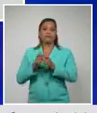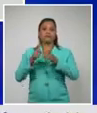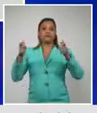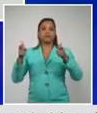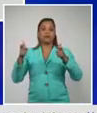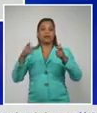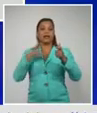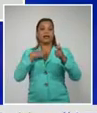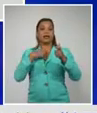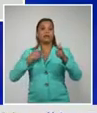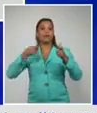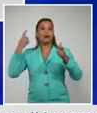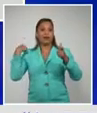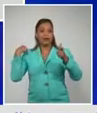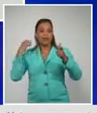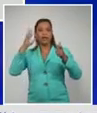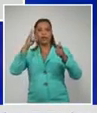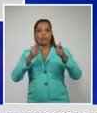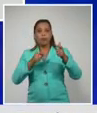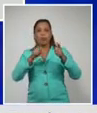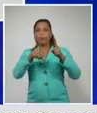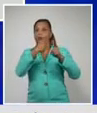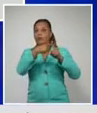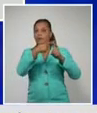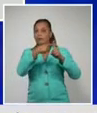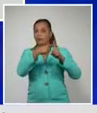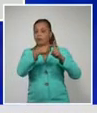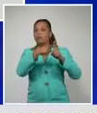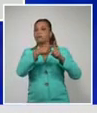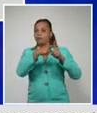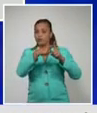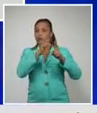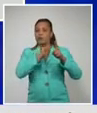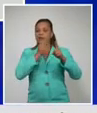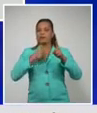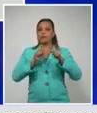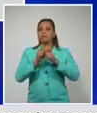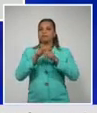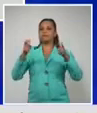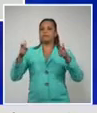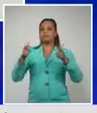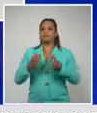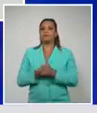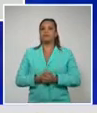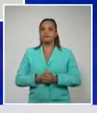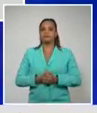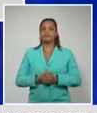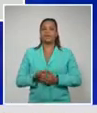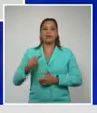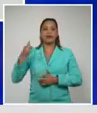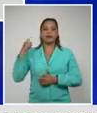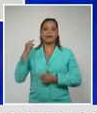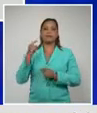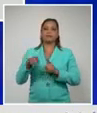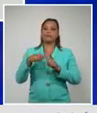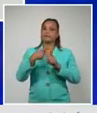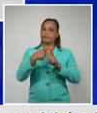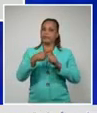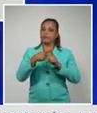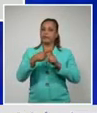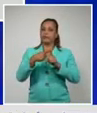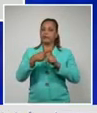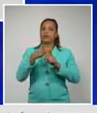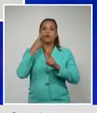tuvimos ayer, el número de casos que fueron diagnosticados en el día de ayer. Y que como ustedes pueden